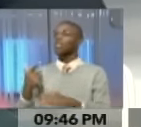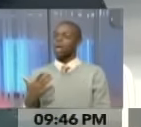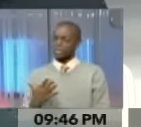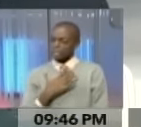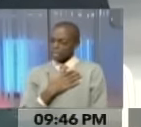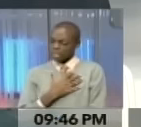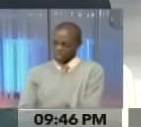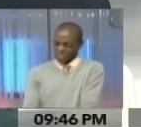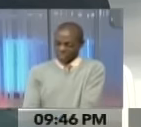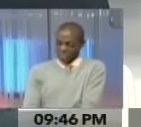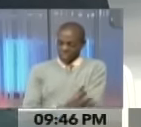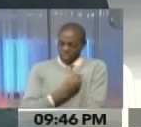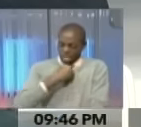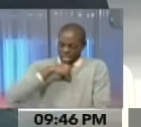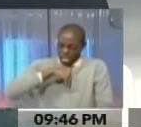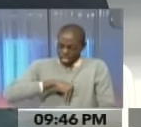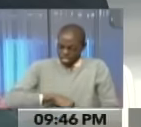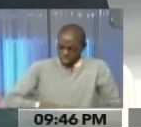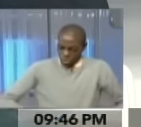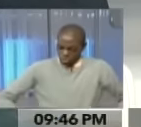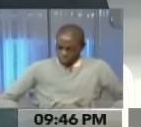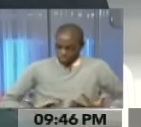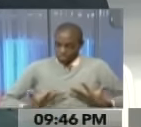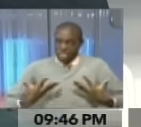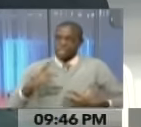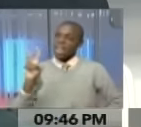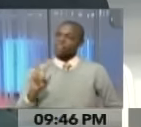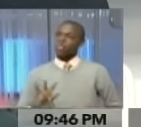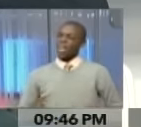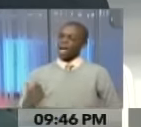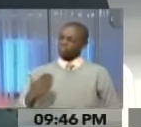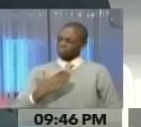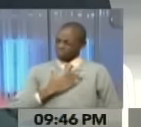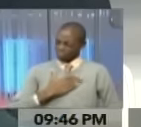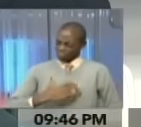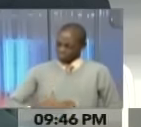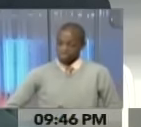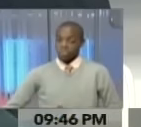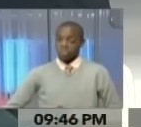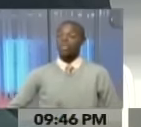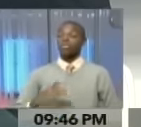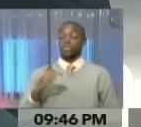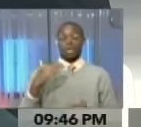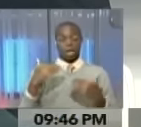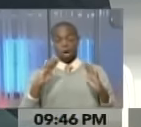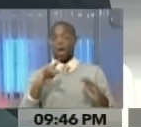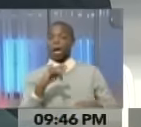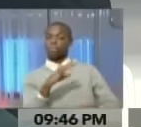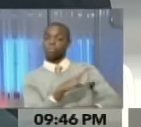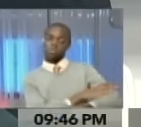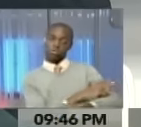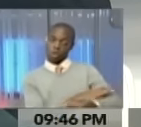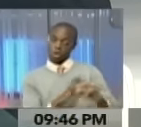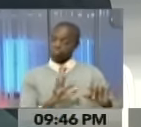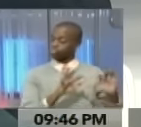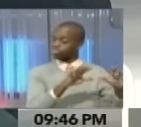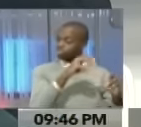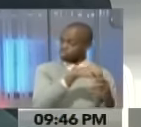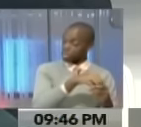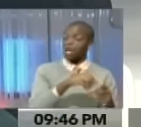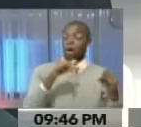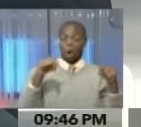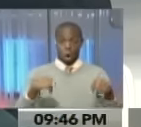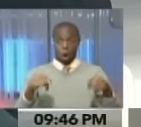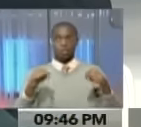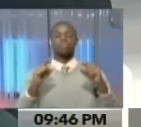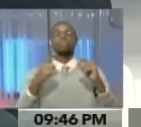hasta en las vísceras y también aquellas personas que militan en la oposición deben tener perfectamente Claro que fue lo que ocurrió hoy en el